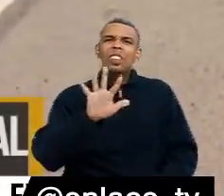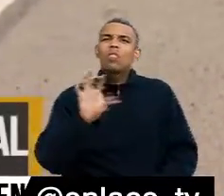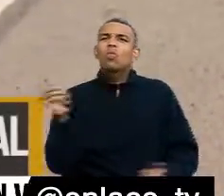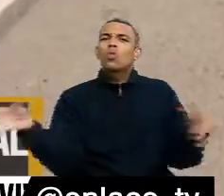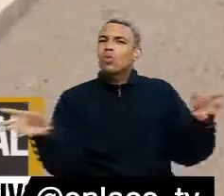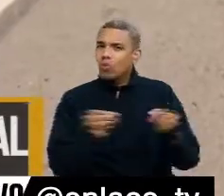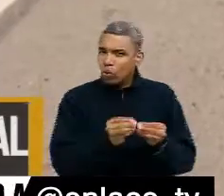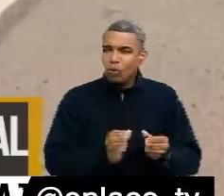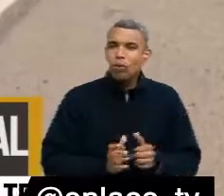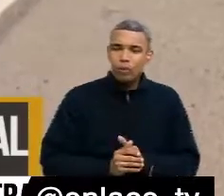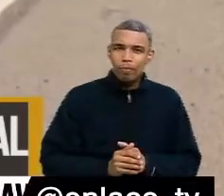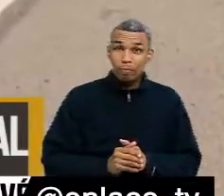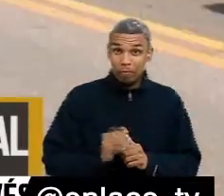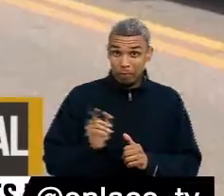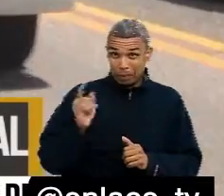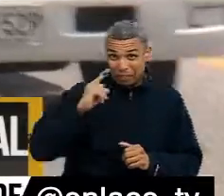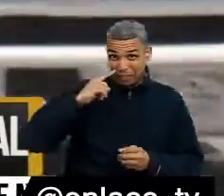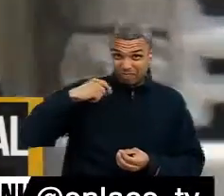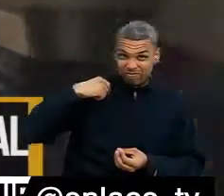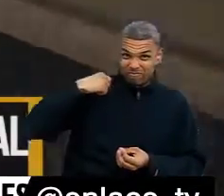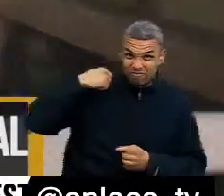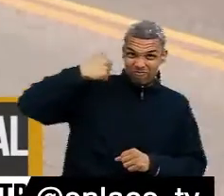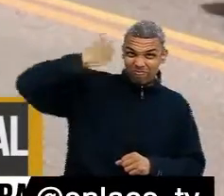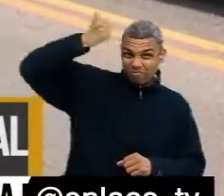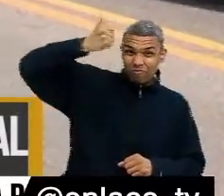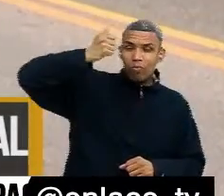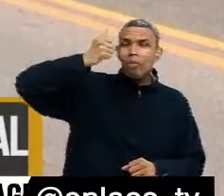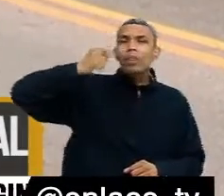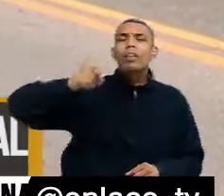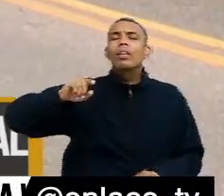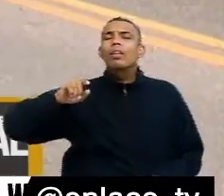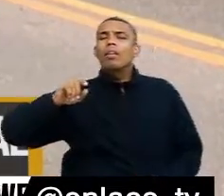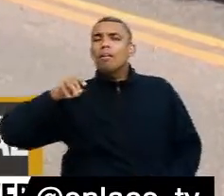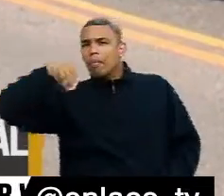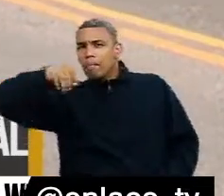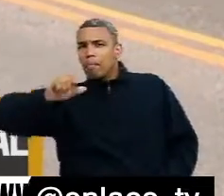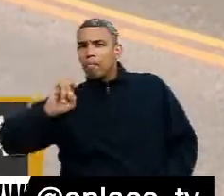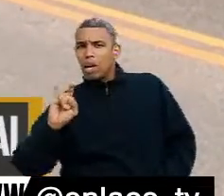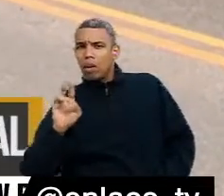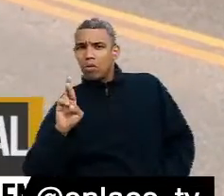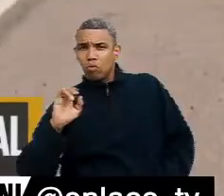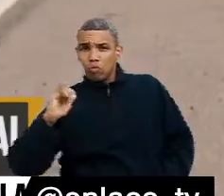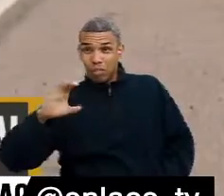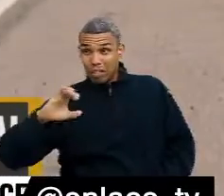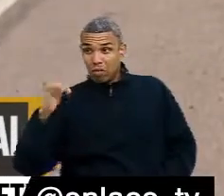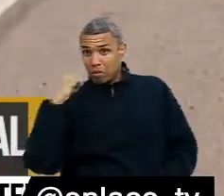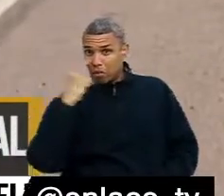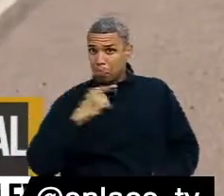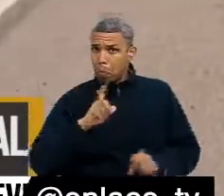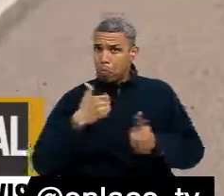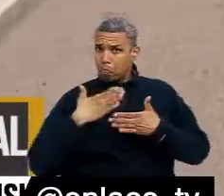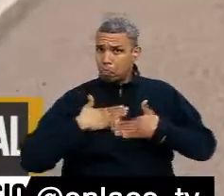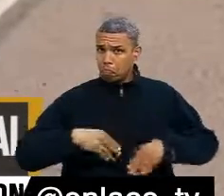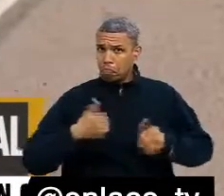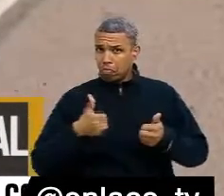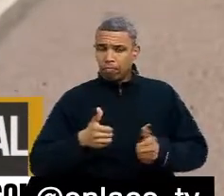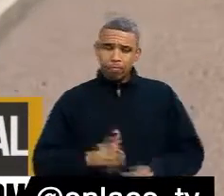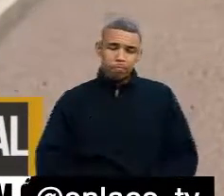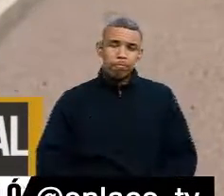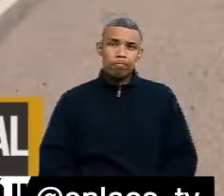el capitán Mauricio Gómez, comandante de la Policía de Carreteras, en total normalidad ha transcurrido este puente festivo, el último de